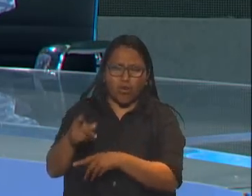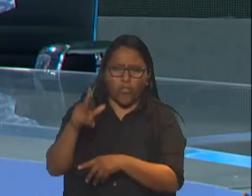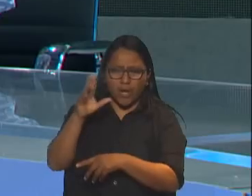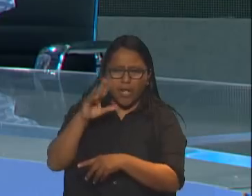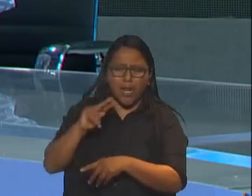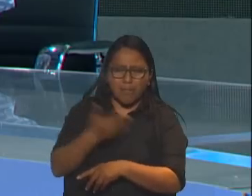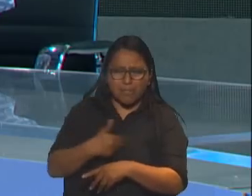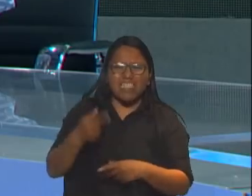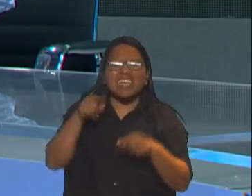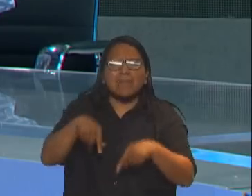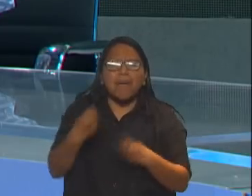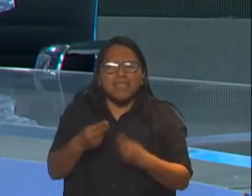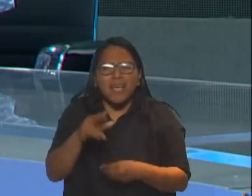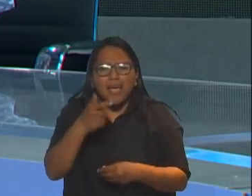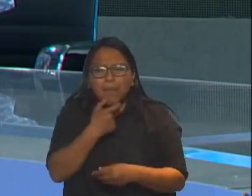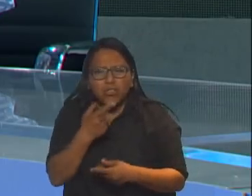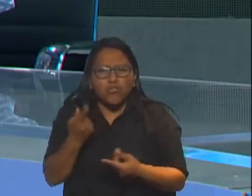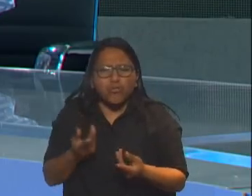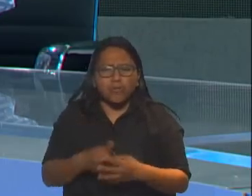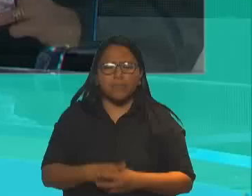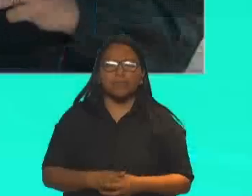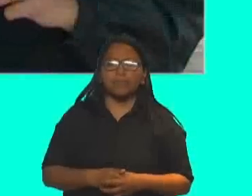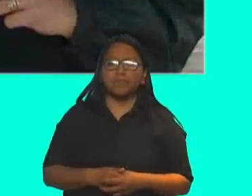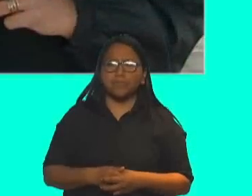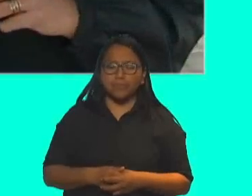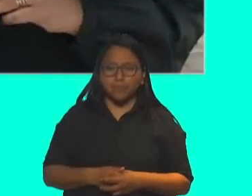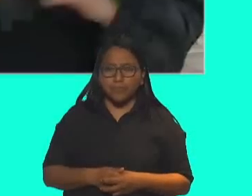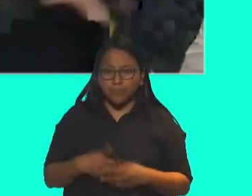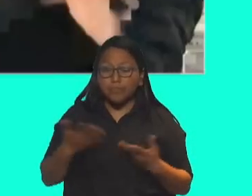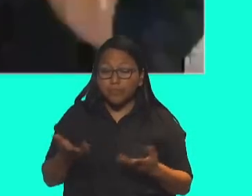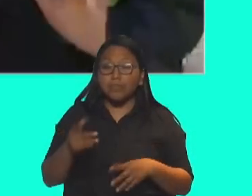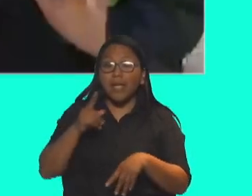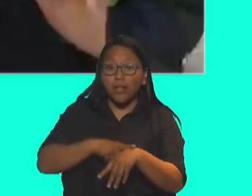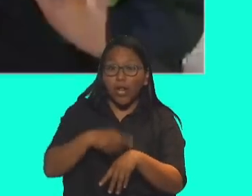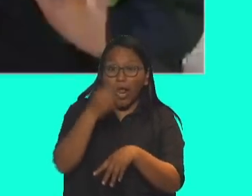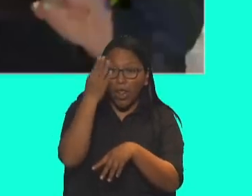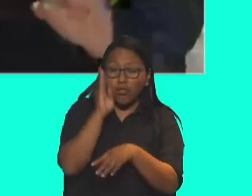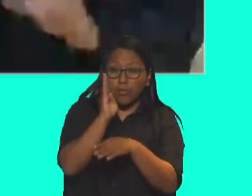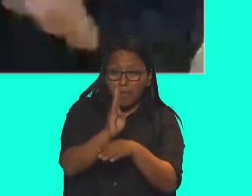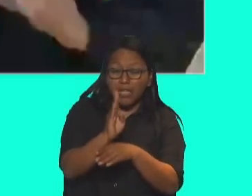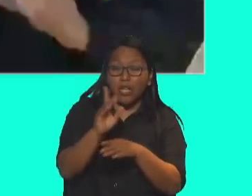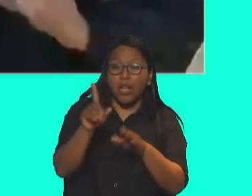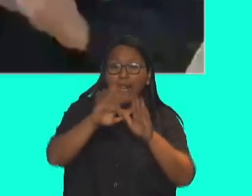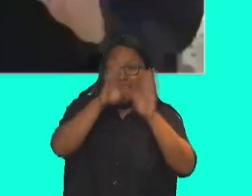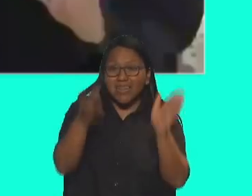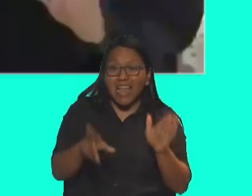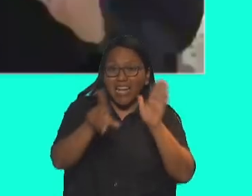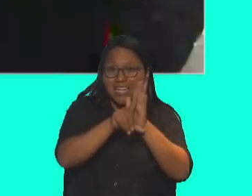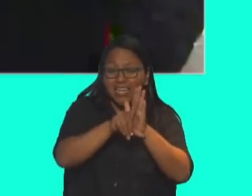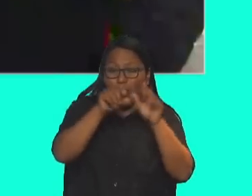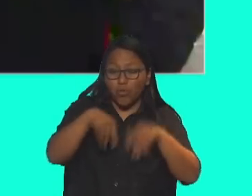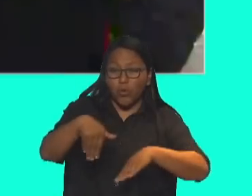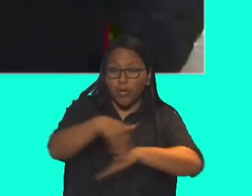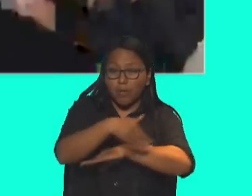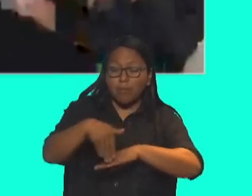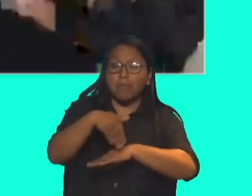que sabes a esta hora así es a las doce del mediodía en la legislatura de la provincia ubicada en peatonal